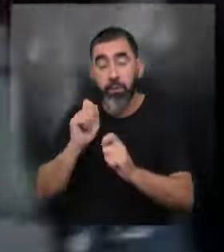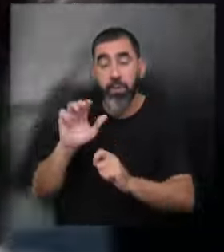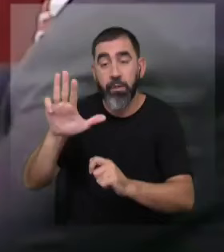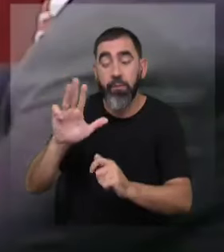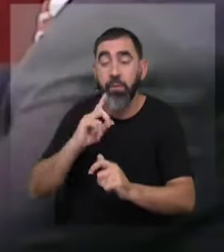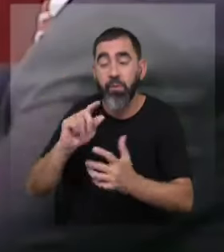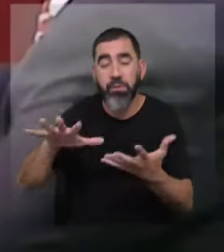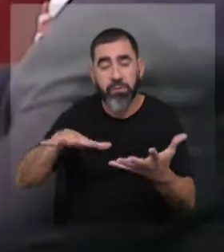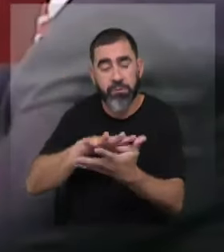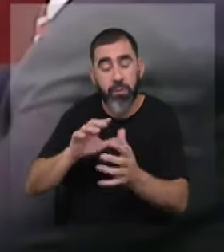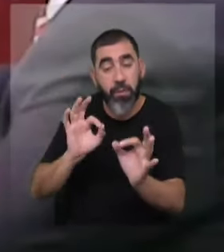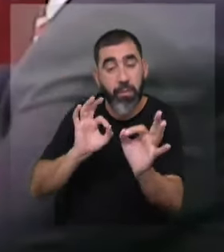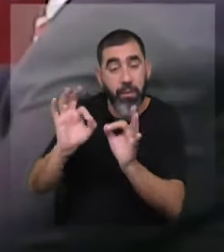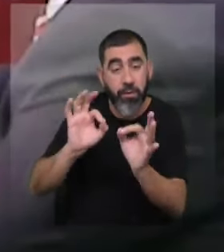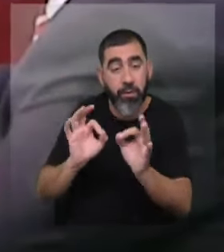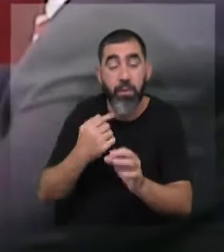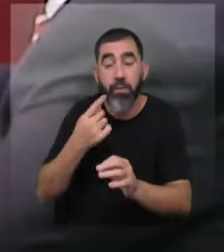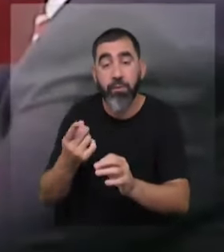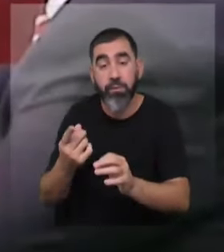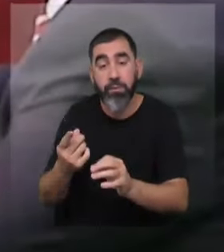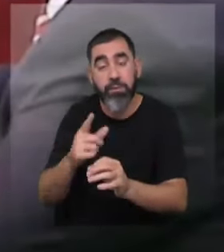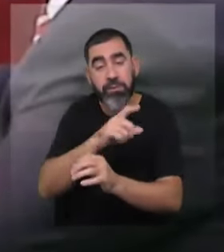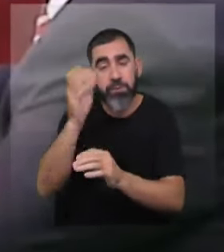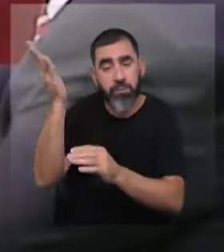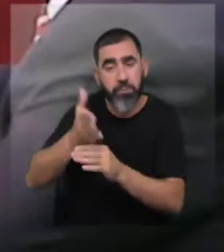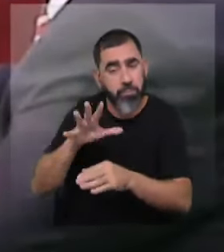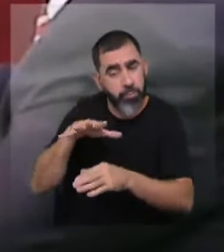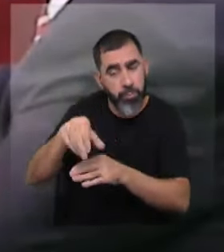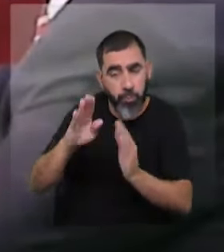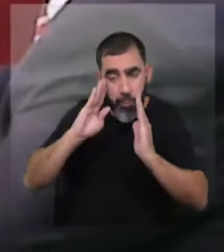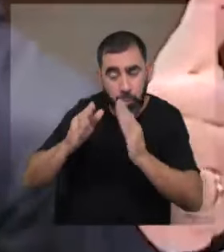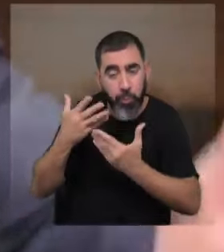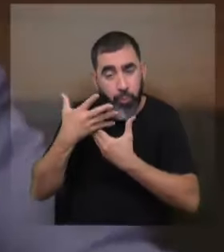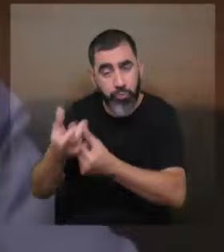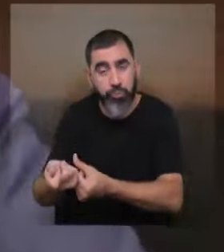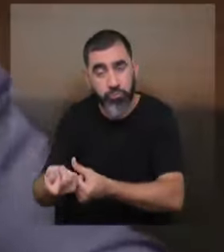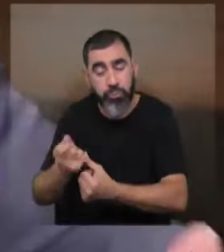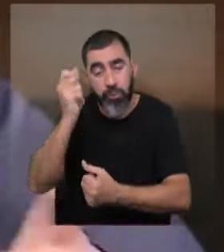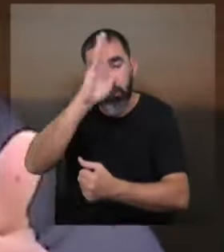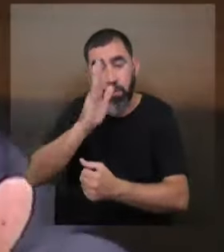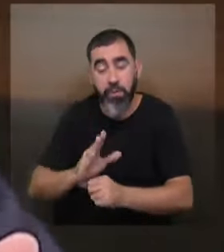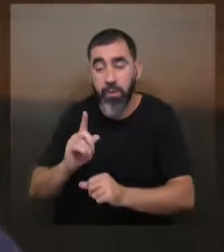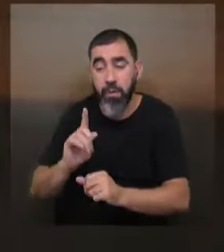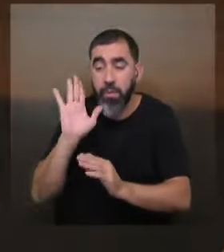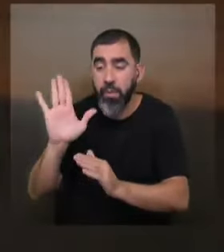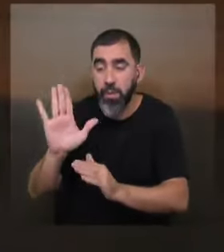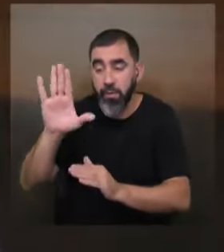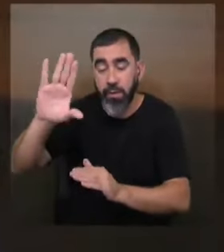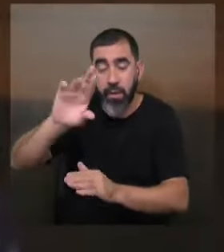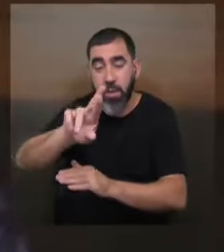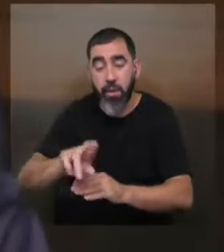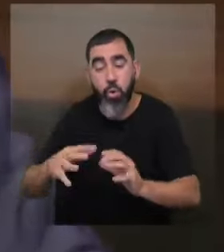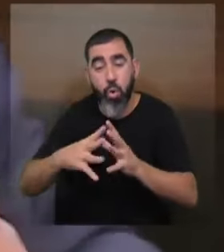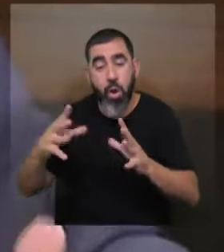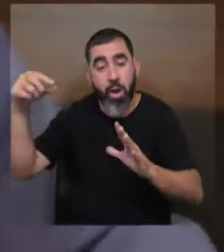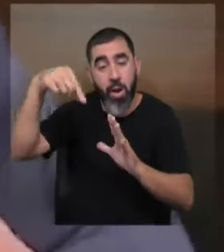la situación de muy delicada, aseguró que estamos 100% comprometidos con la ayuda. Brasil debe mucho a Río Grande do Sul, una